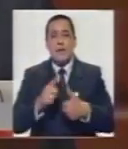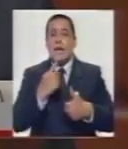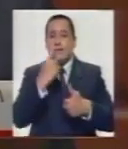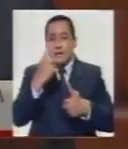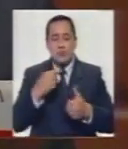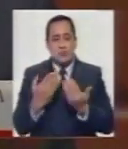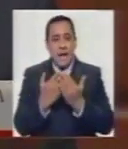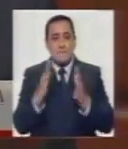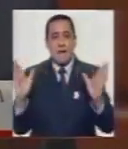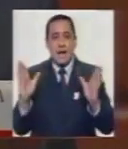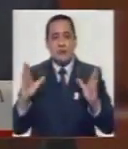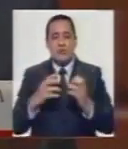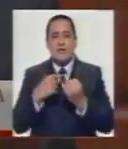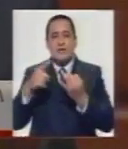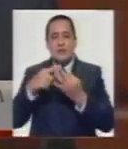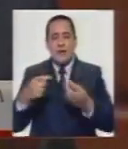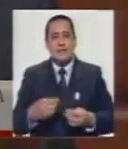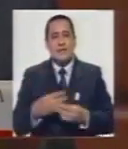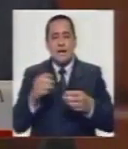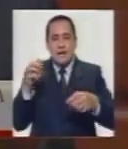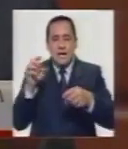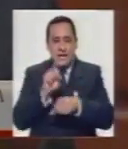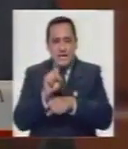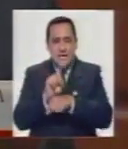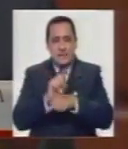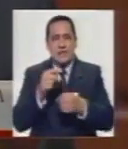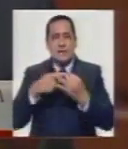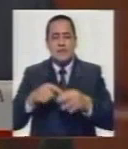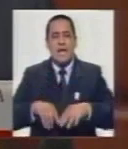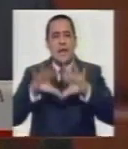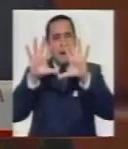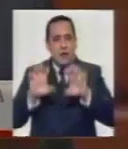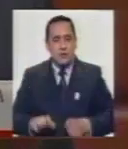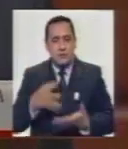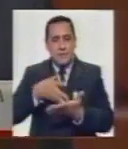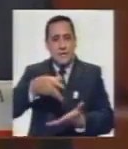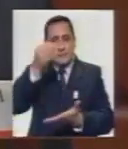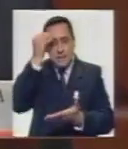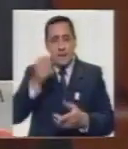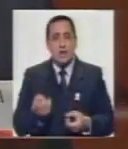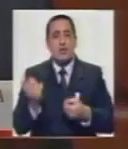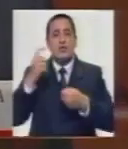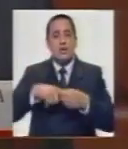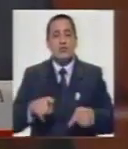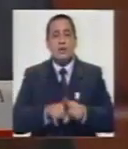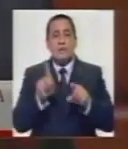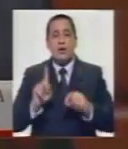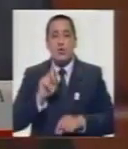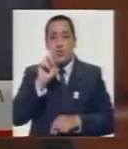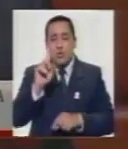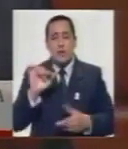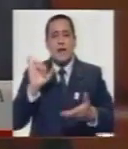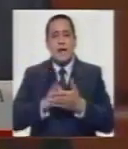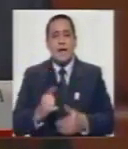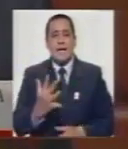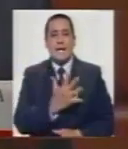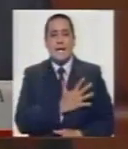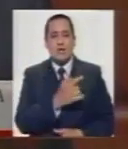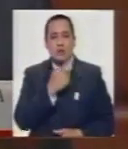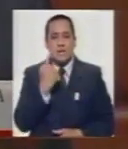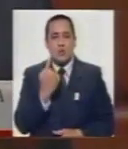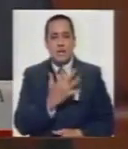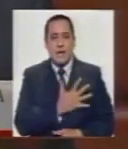Estamos ampliando las materias y el número de evaluaciones de aprendizaje, incluyendo una en quinto de